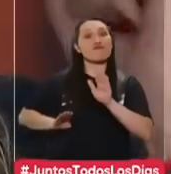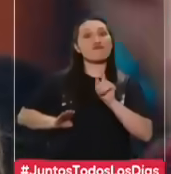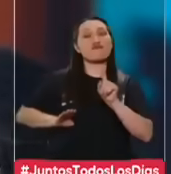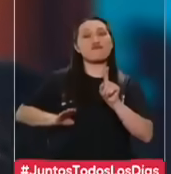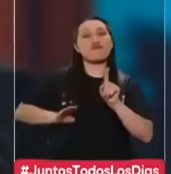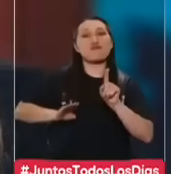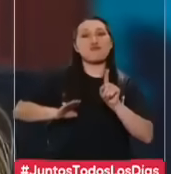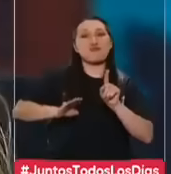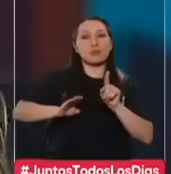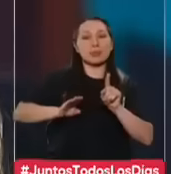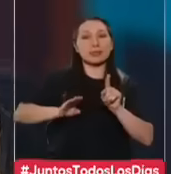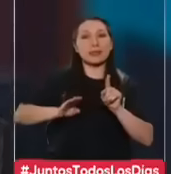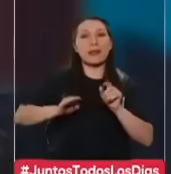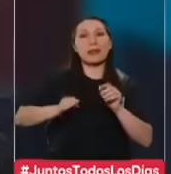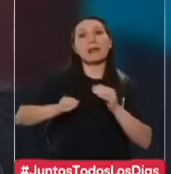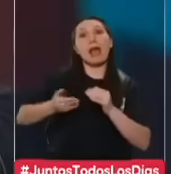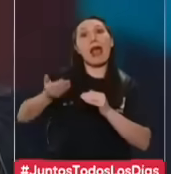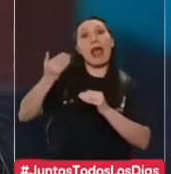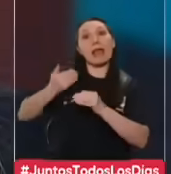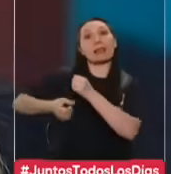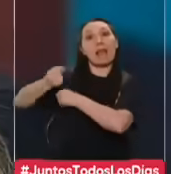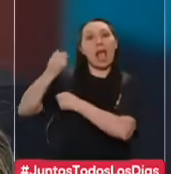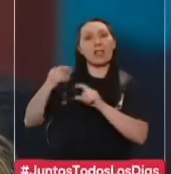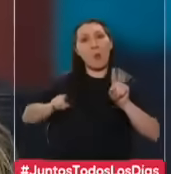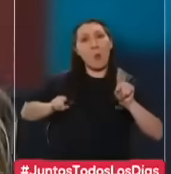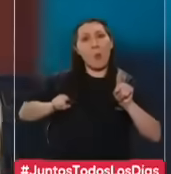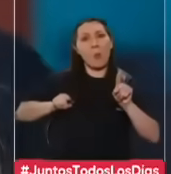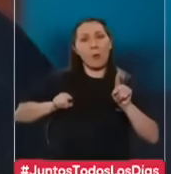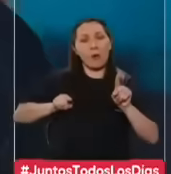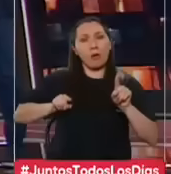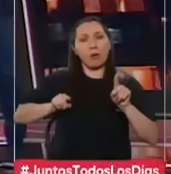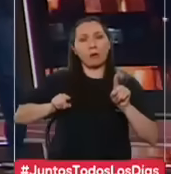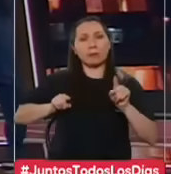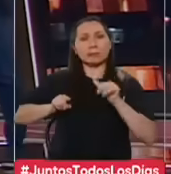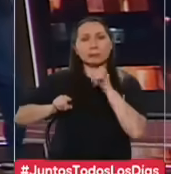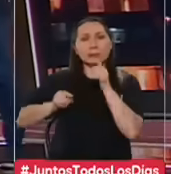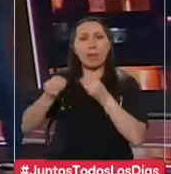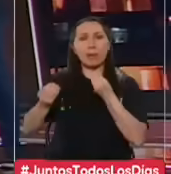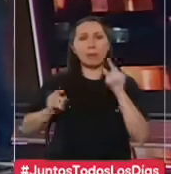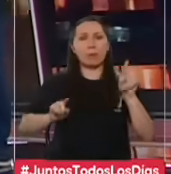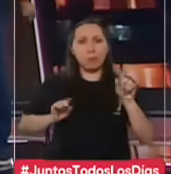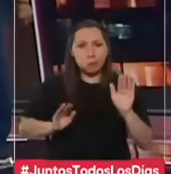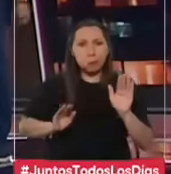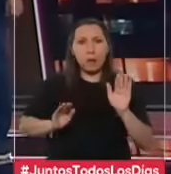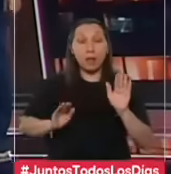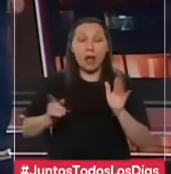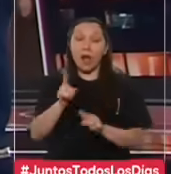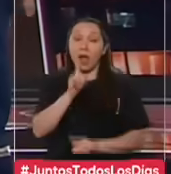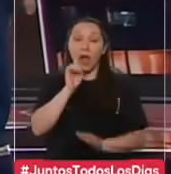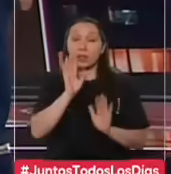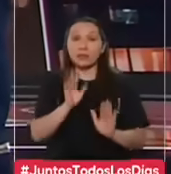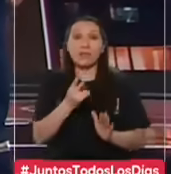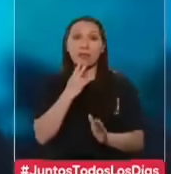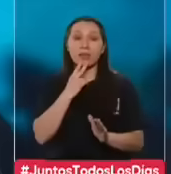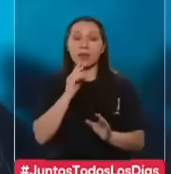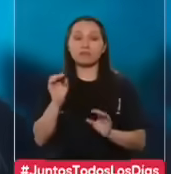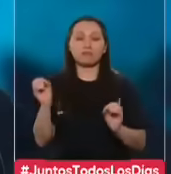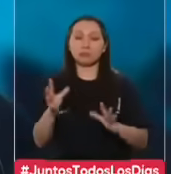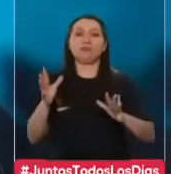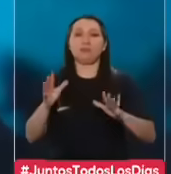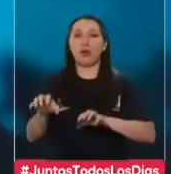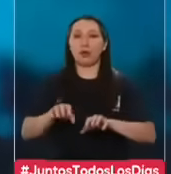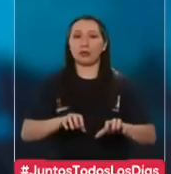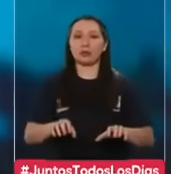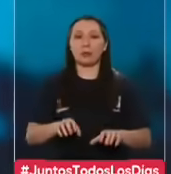meta, íbamos superando las metas de otros años. Y de repente algo pasó. Y así es la vida, pasan cosas.